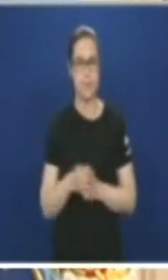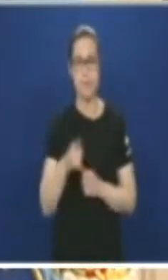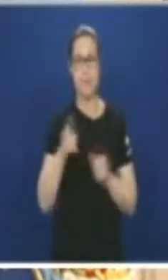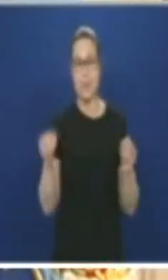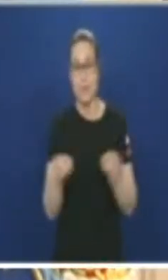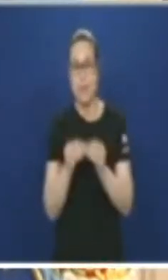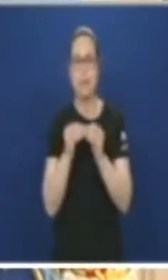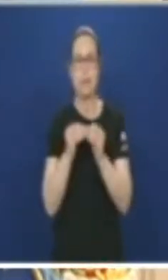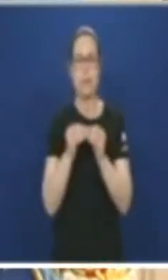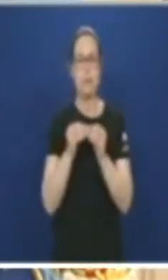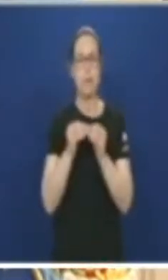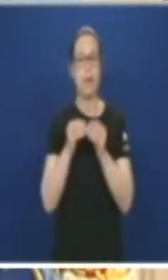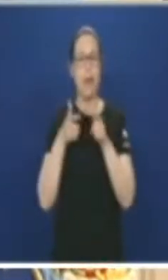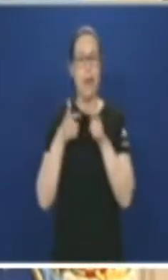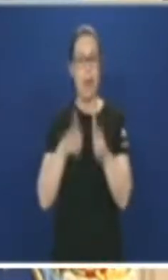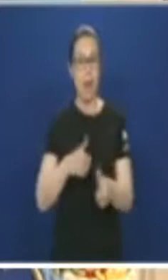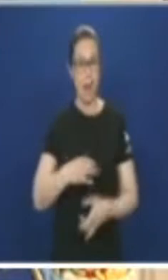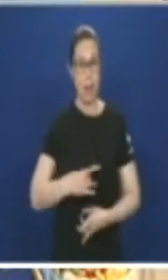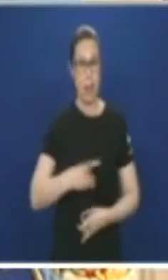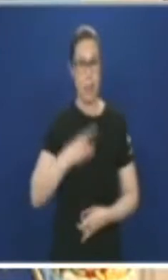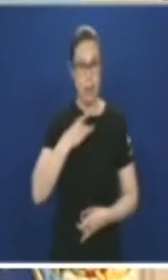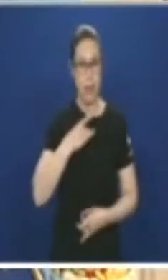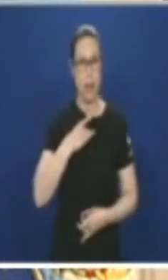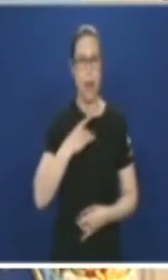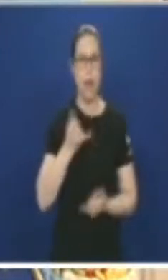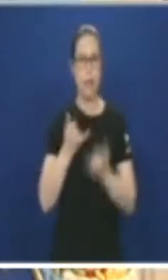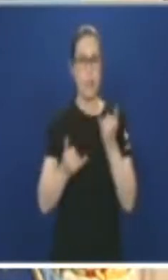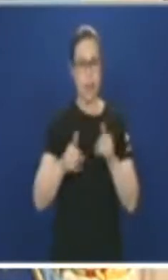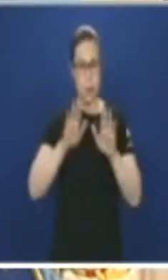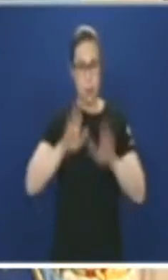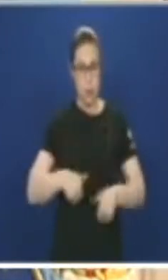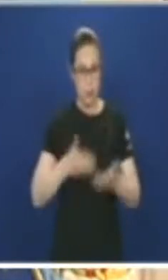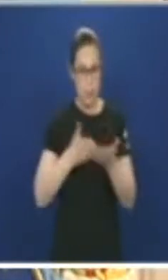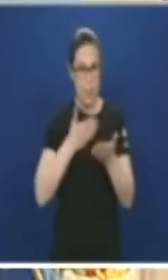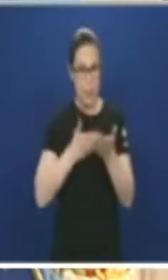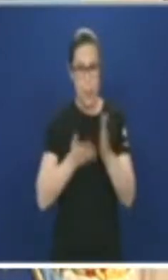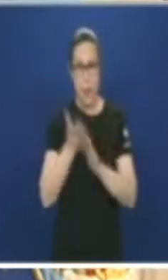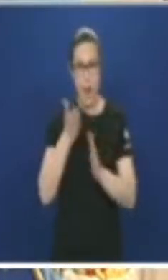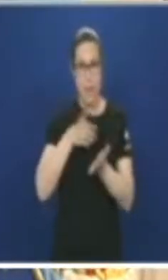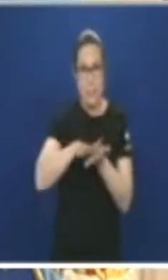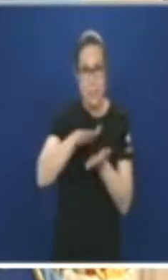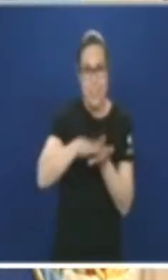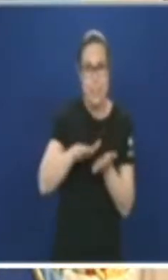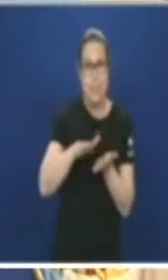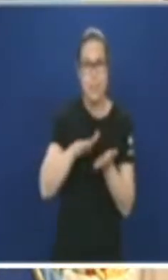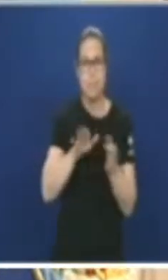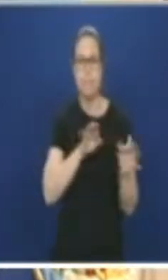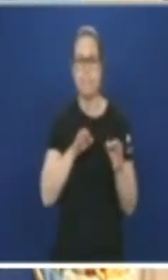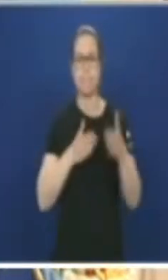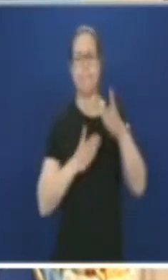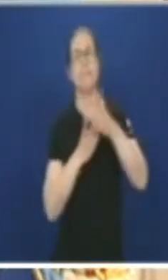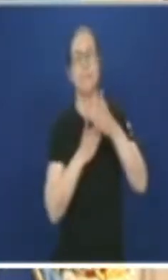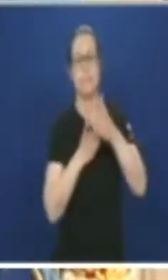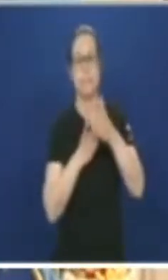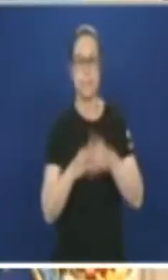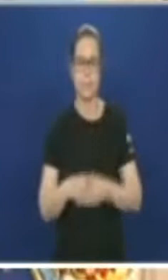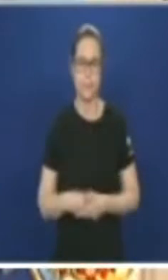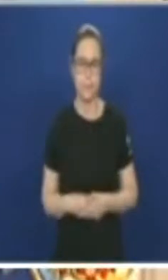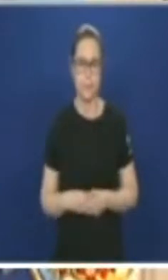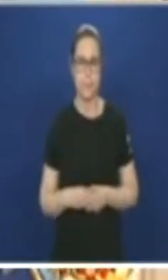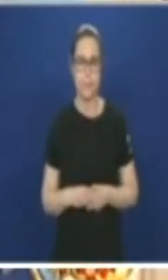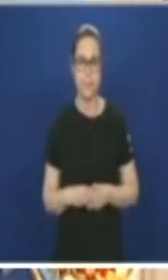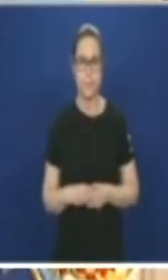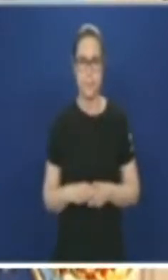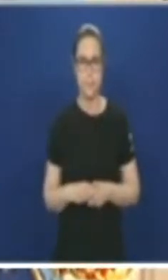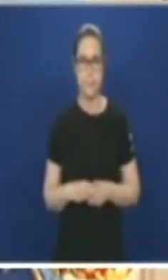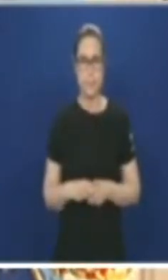Civil impediría publicar o derradeiro número daquela xa no prelo. Dende o